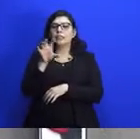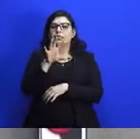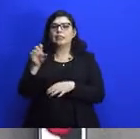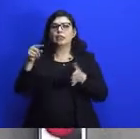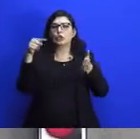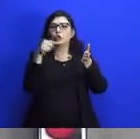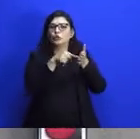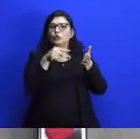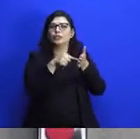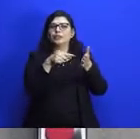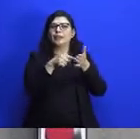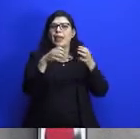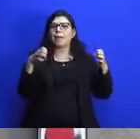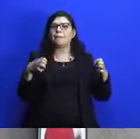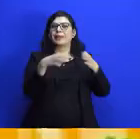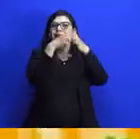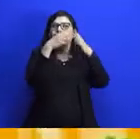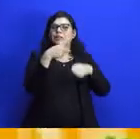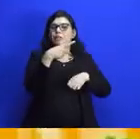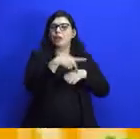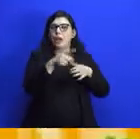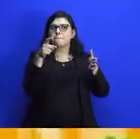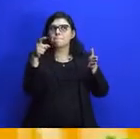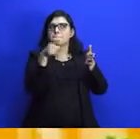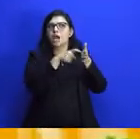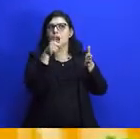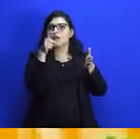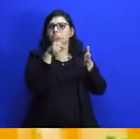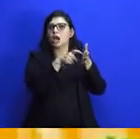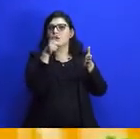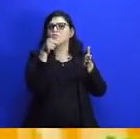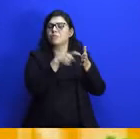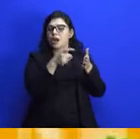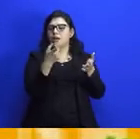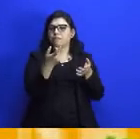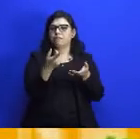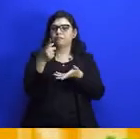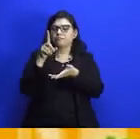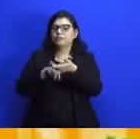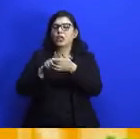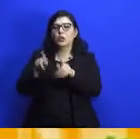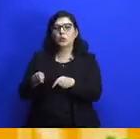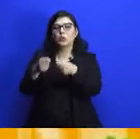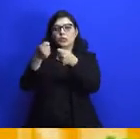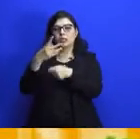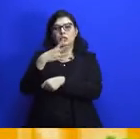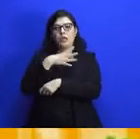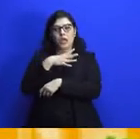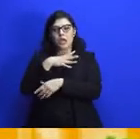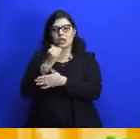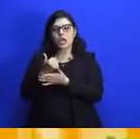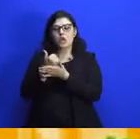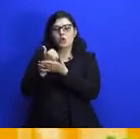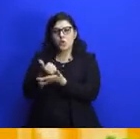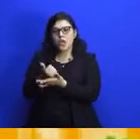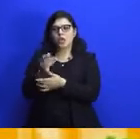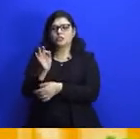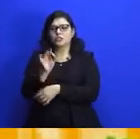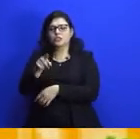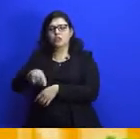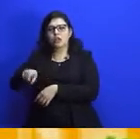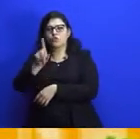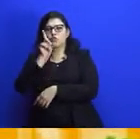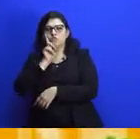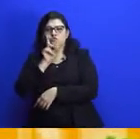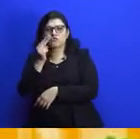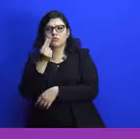auxilio en nuestras tiendas y clubes. Asimismo, dentro de nuestras tiendas brindamos la ayuda necesaria a mujeres por medio